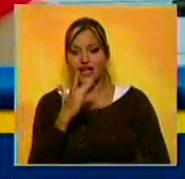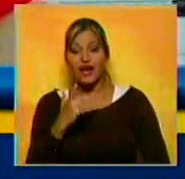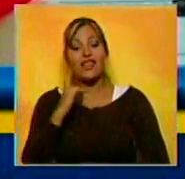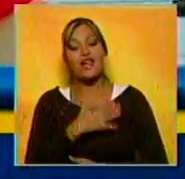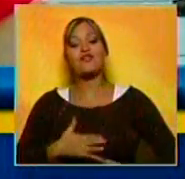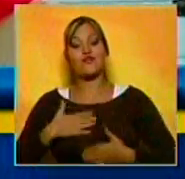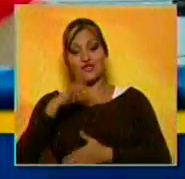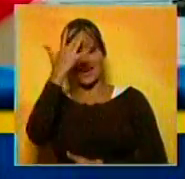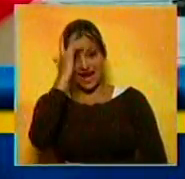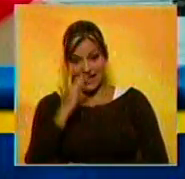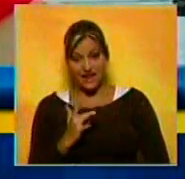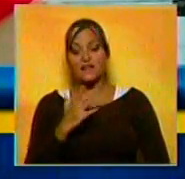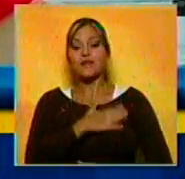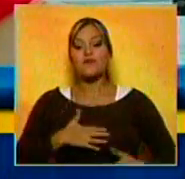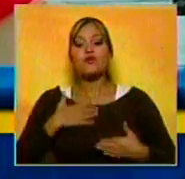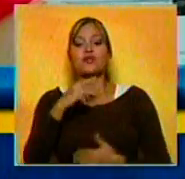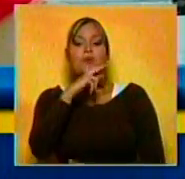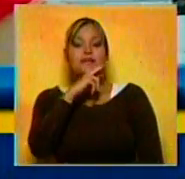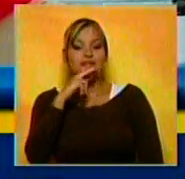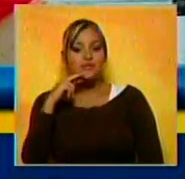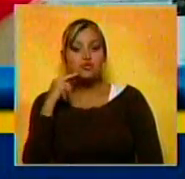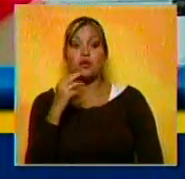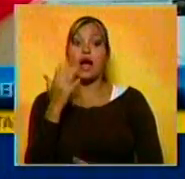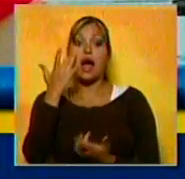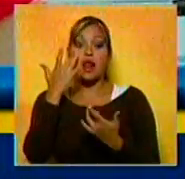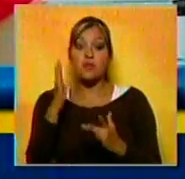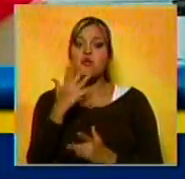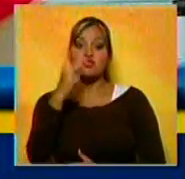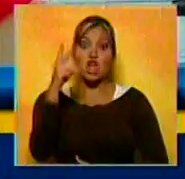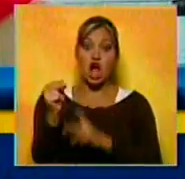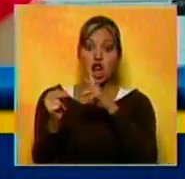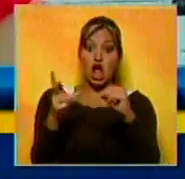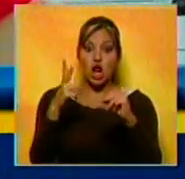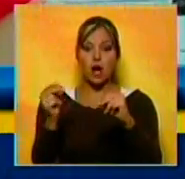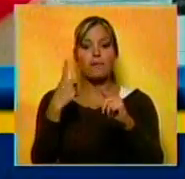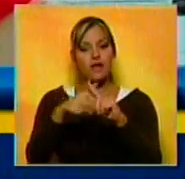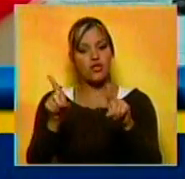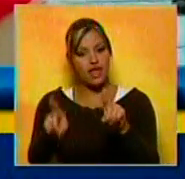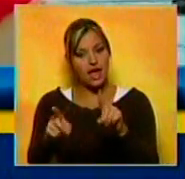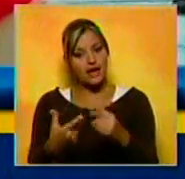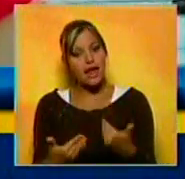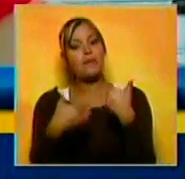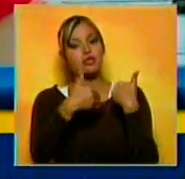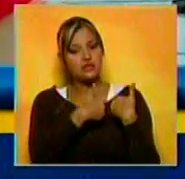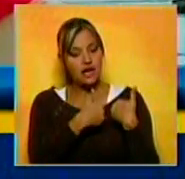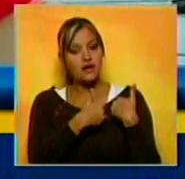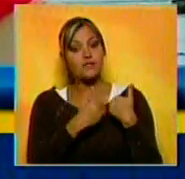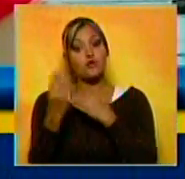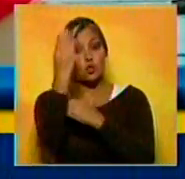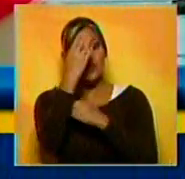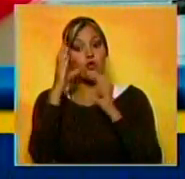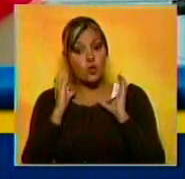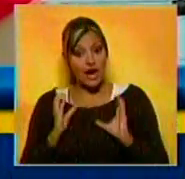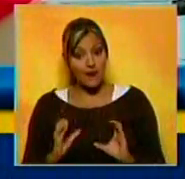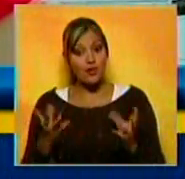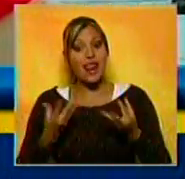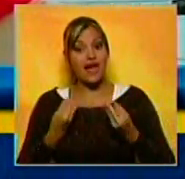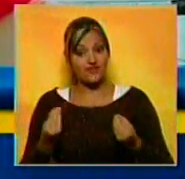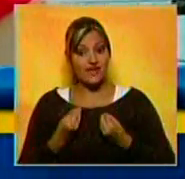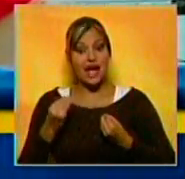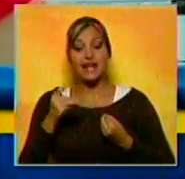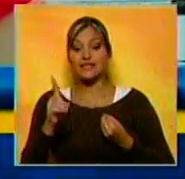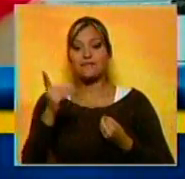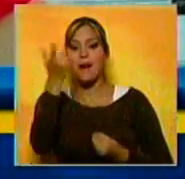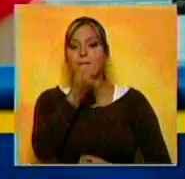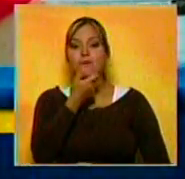sus carnavales, disfrute de placer, no se niegue, pero siempre con la responsabilidad que usted se merece. Cuida su cuerpo, que su vida es lo más